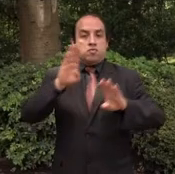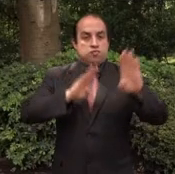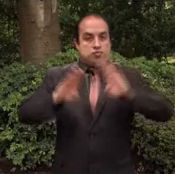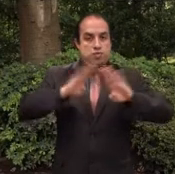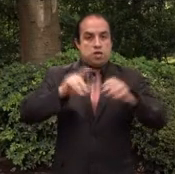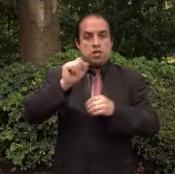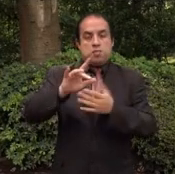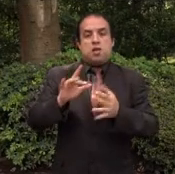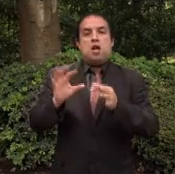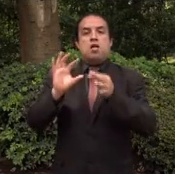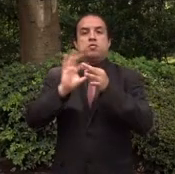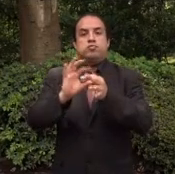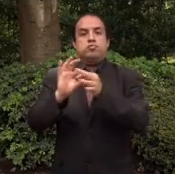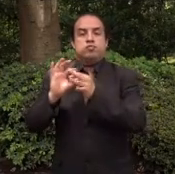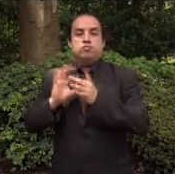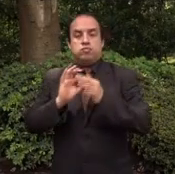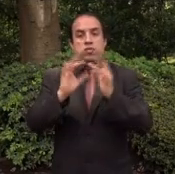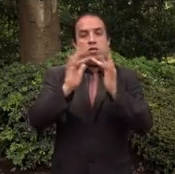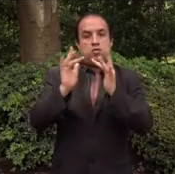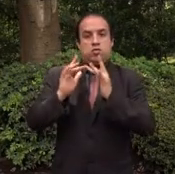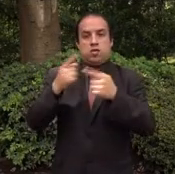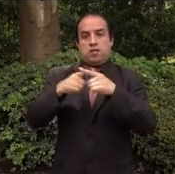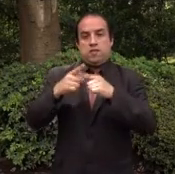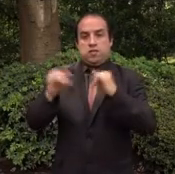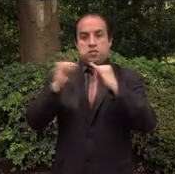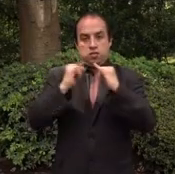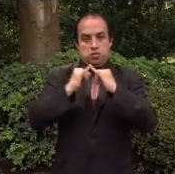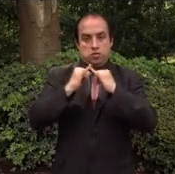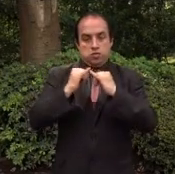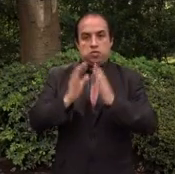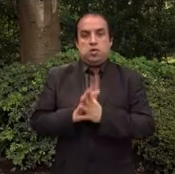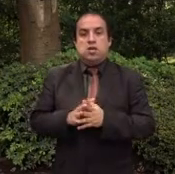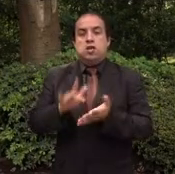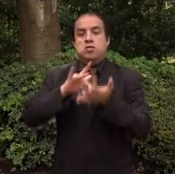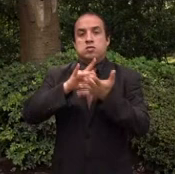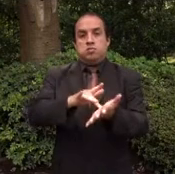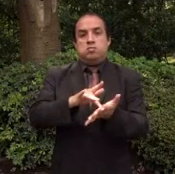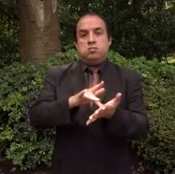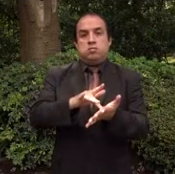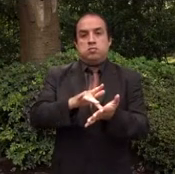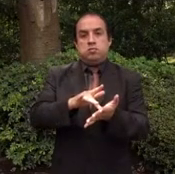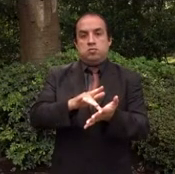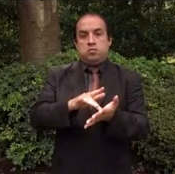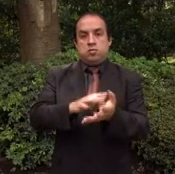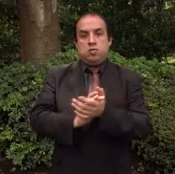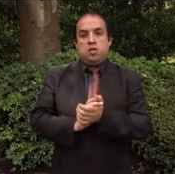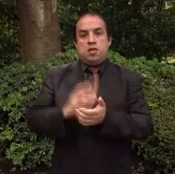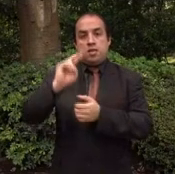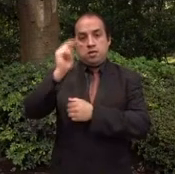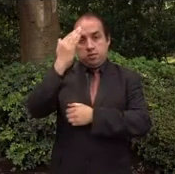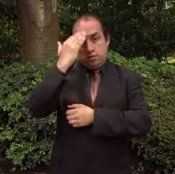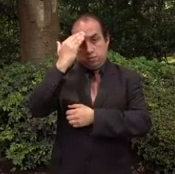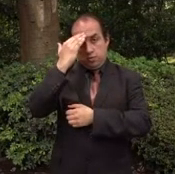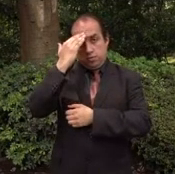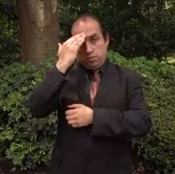instituciones, entre ellos el Centro Geo, por ejemplo, que nos apoya en el